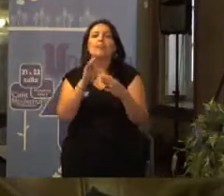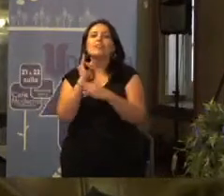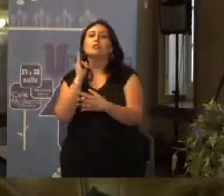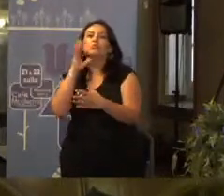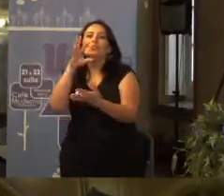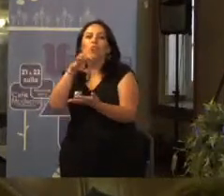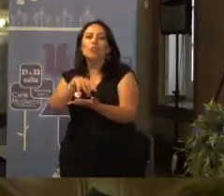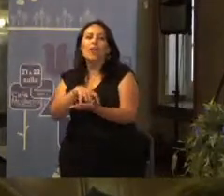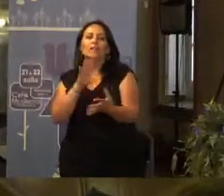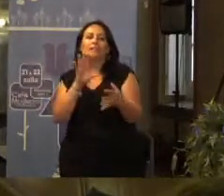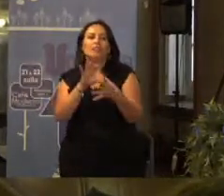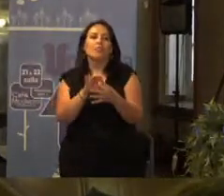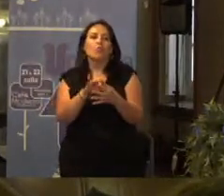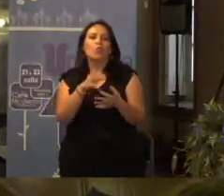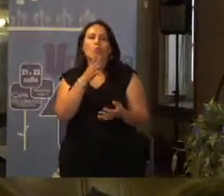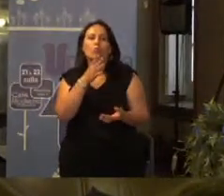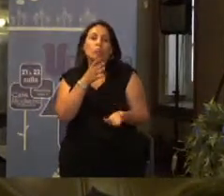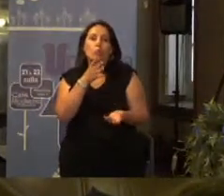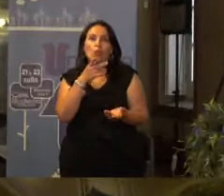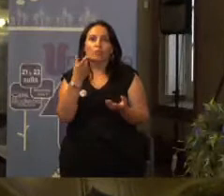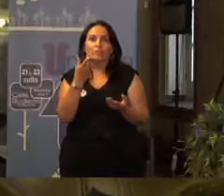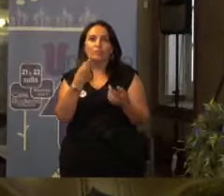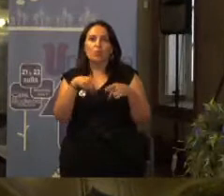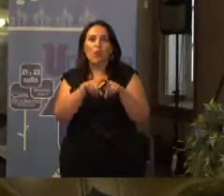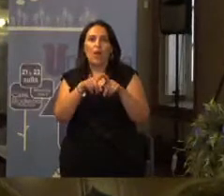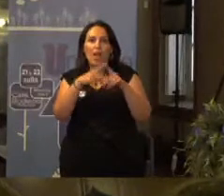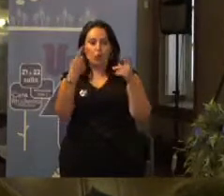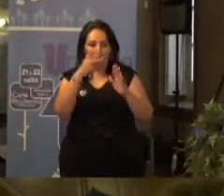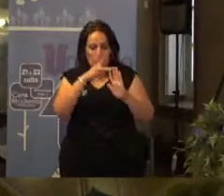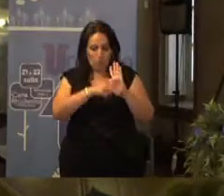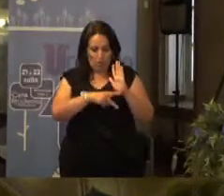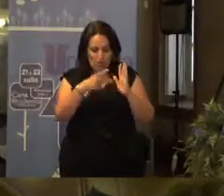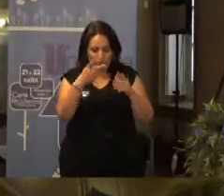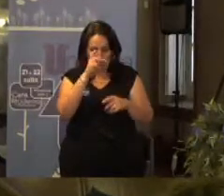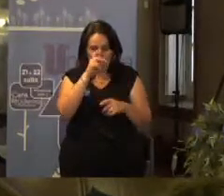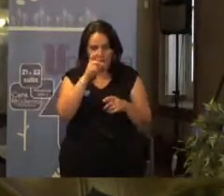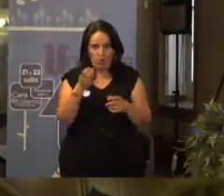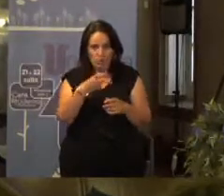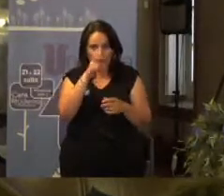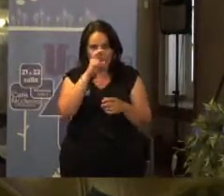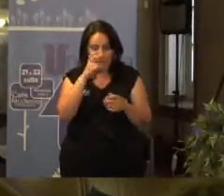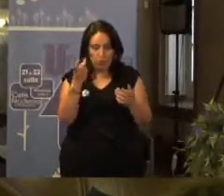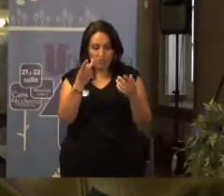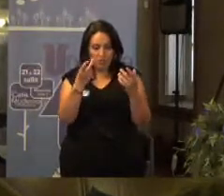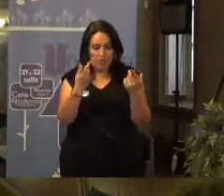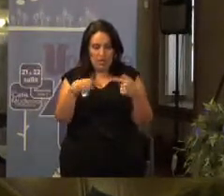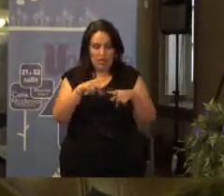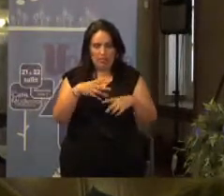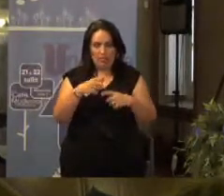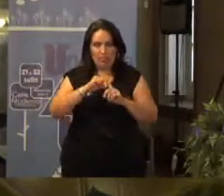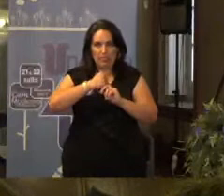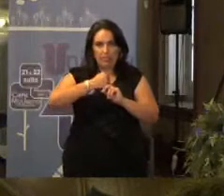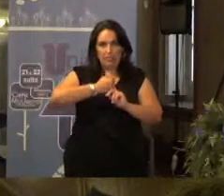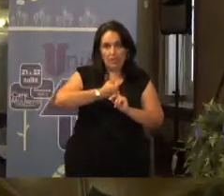institucionalidade pois cunha carta magna obsoleta, non? Que exerce de corsé, e mesmo, por que non, que